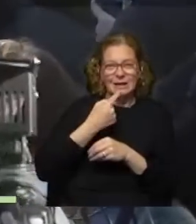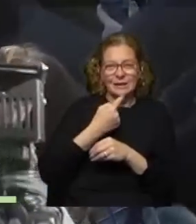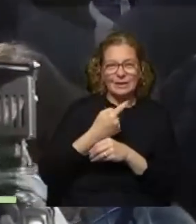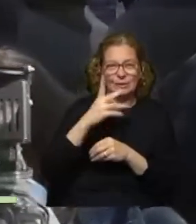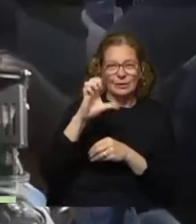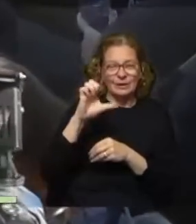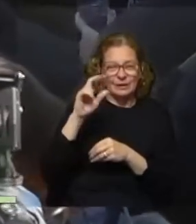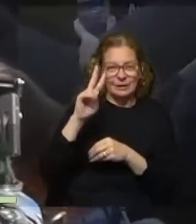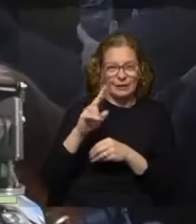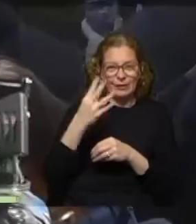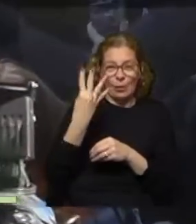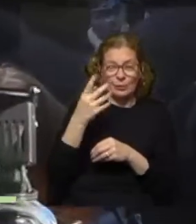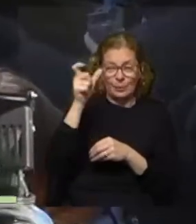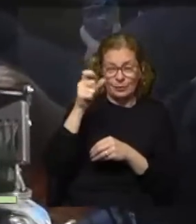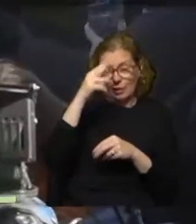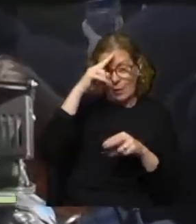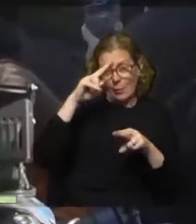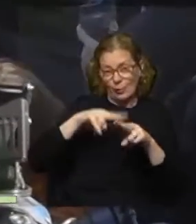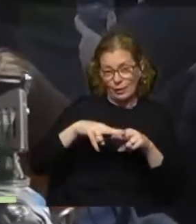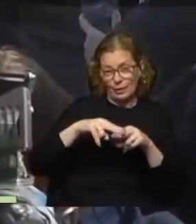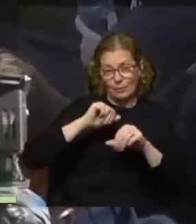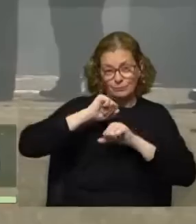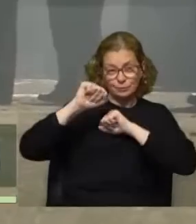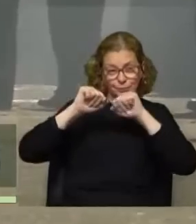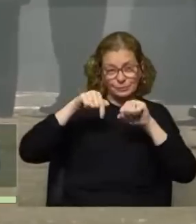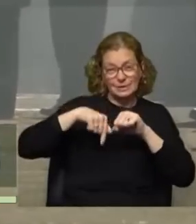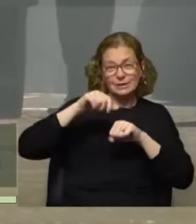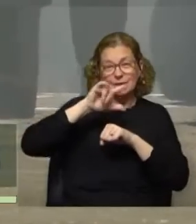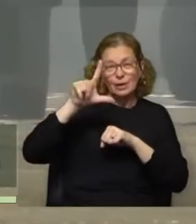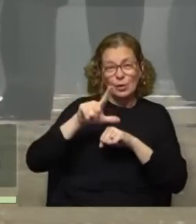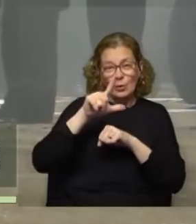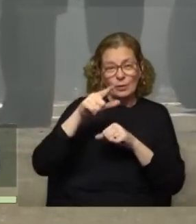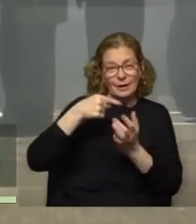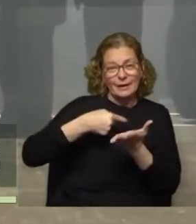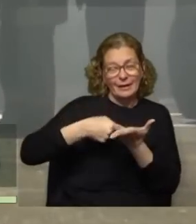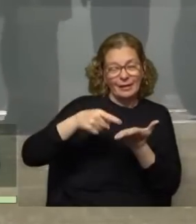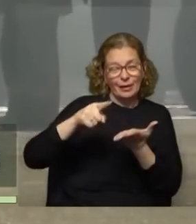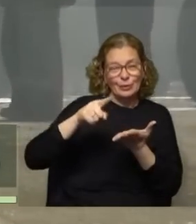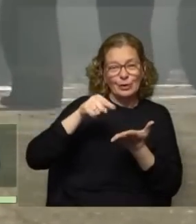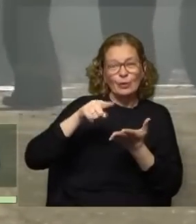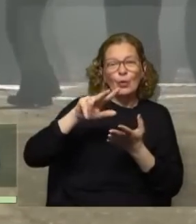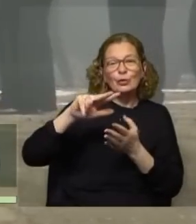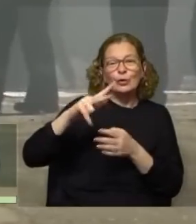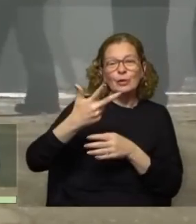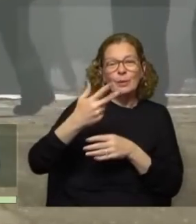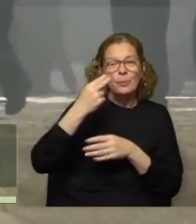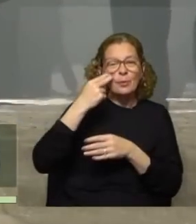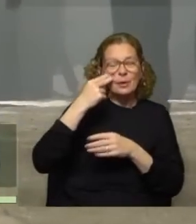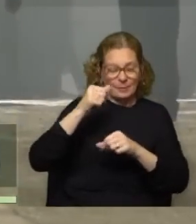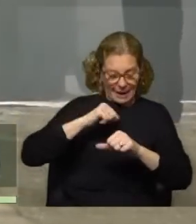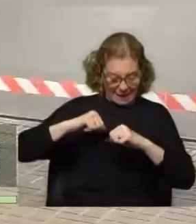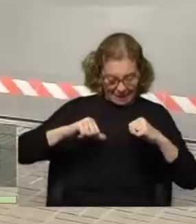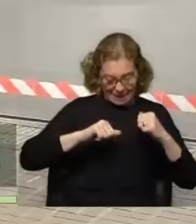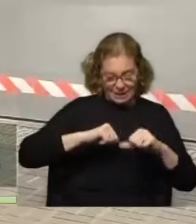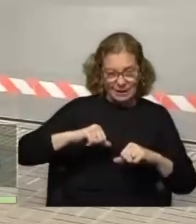informó que al menos cuatro personas murieron en los ataques rusos de este lunes en el centro de la capital ucraniana y otros tres han resultado heridas